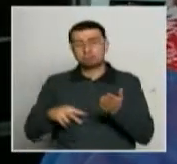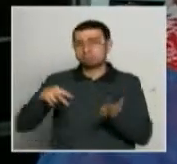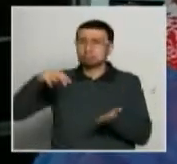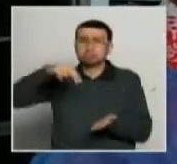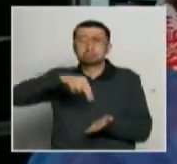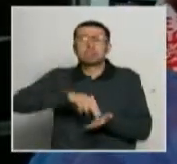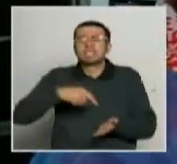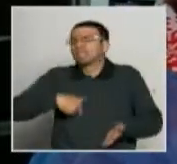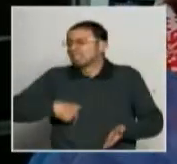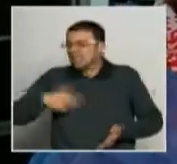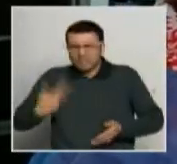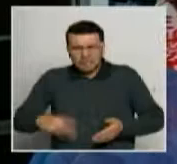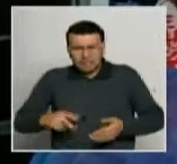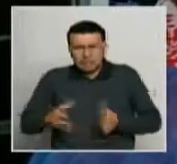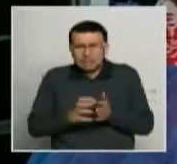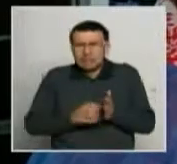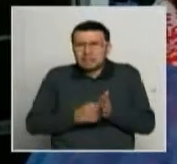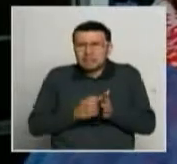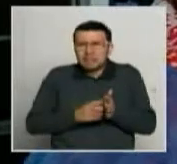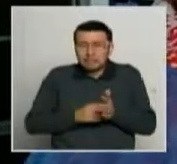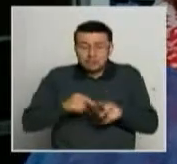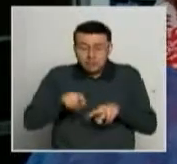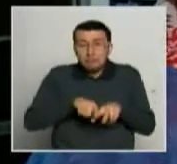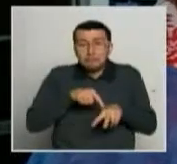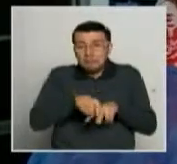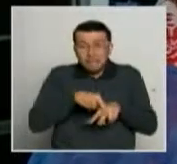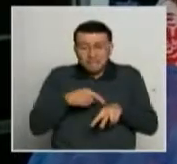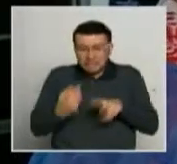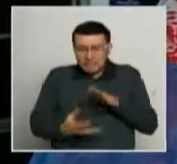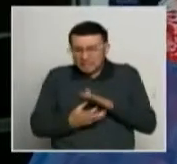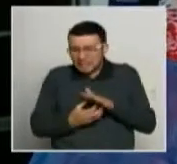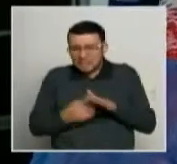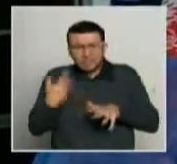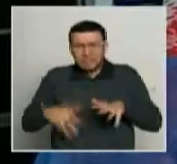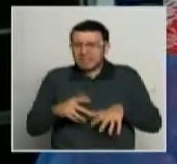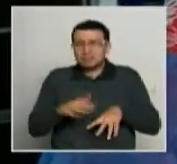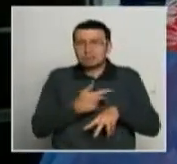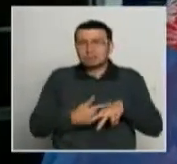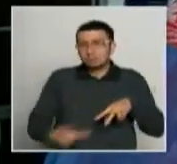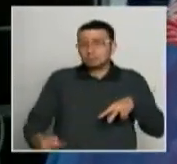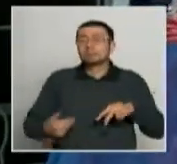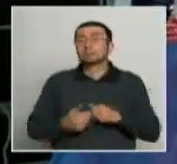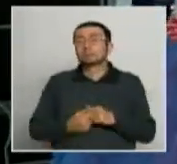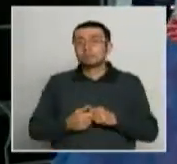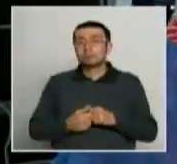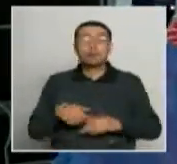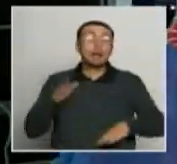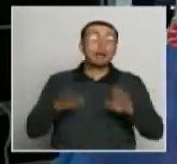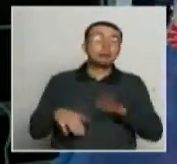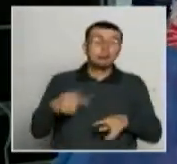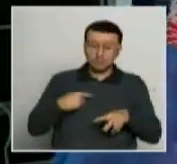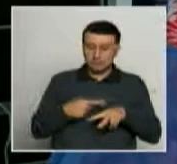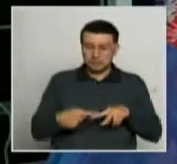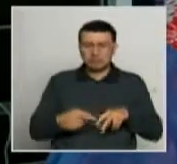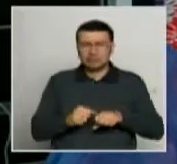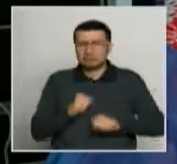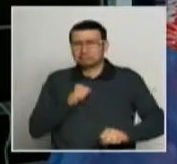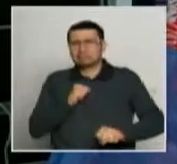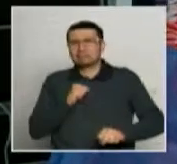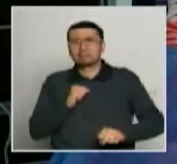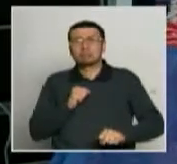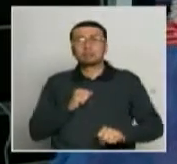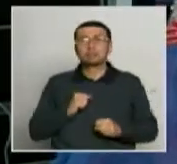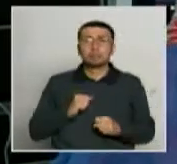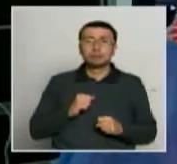entumecimiento en las piernas. También me molesta, a veces me dan calambres,